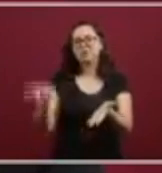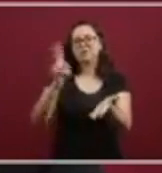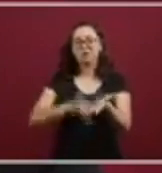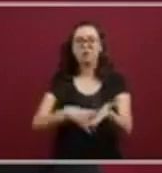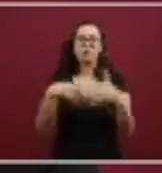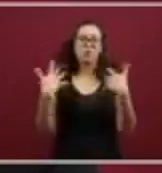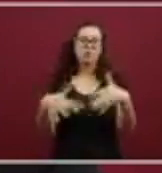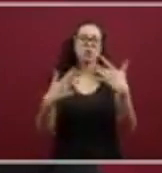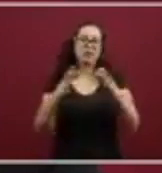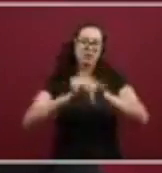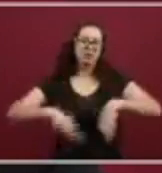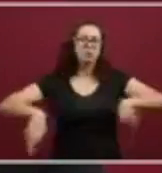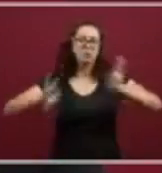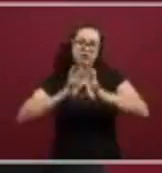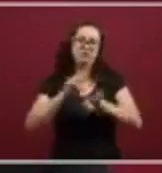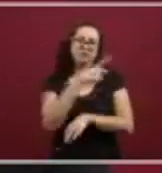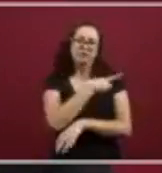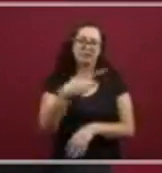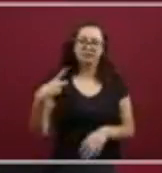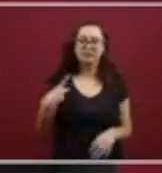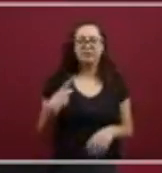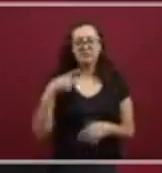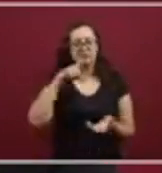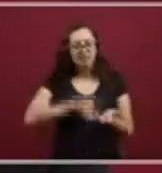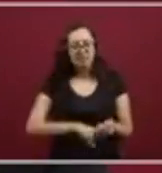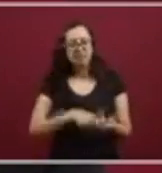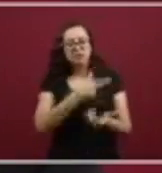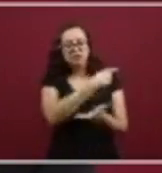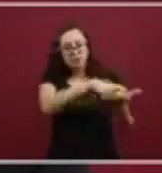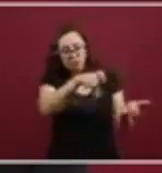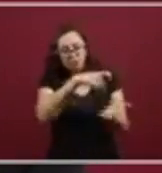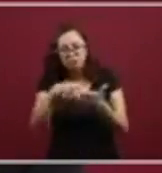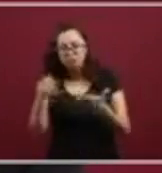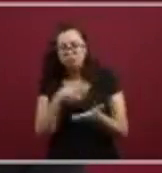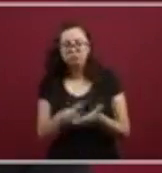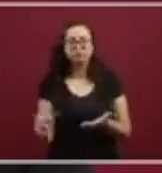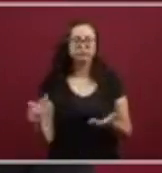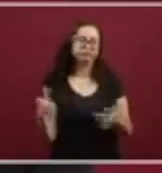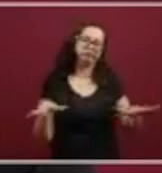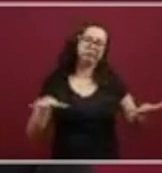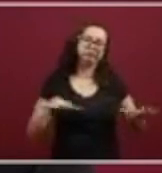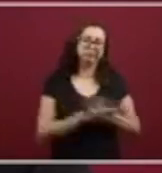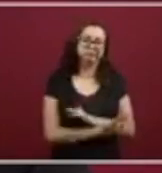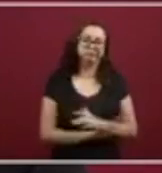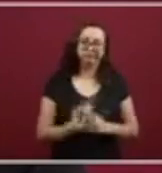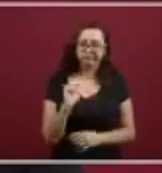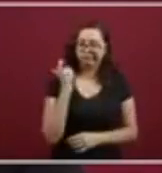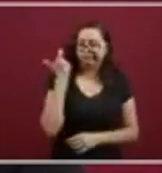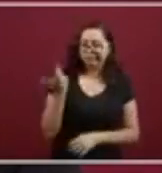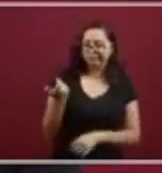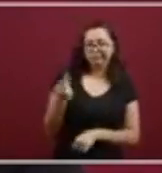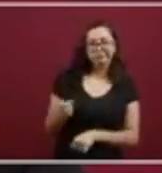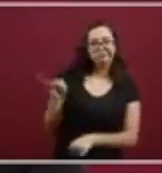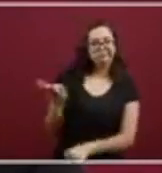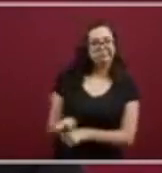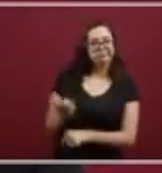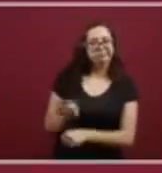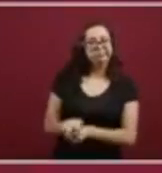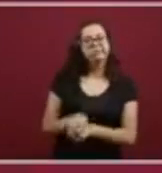cambio en el sistema de adquisiciones para proteger las finanzas públicas y